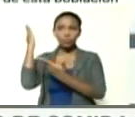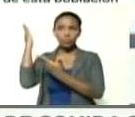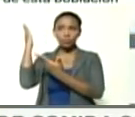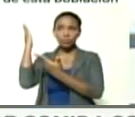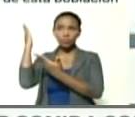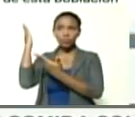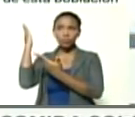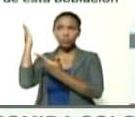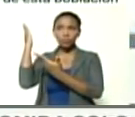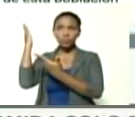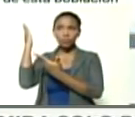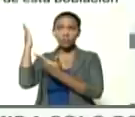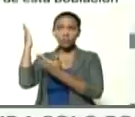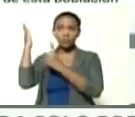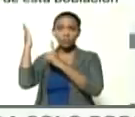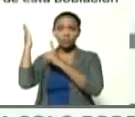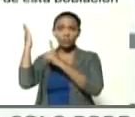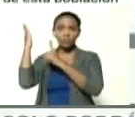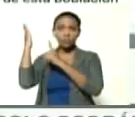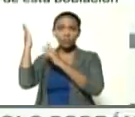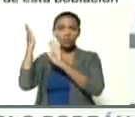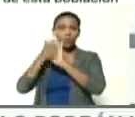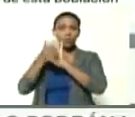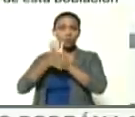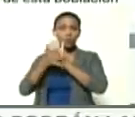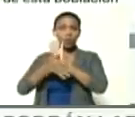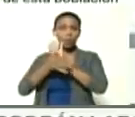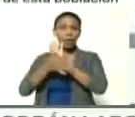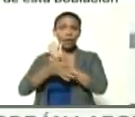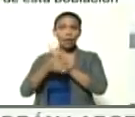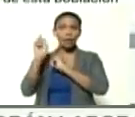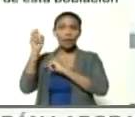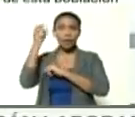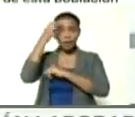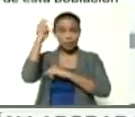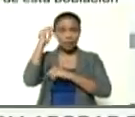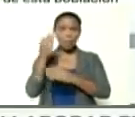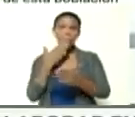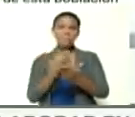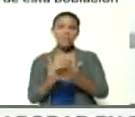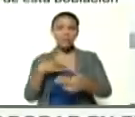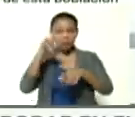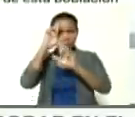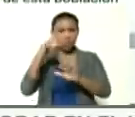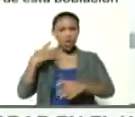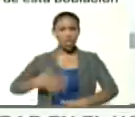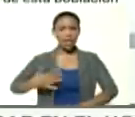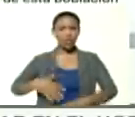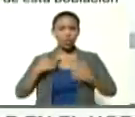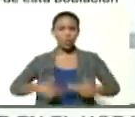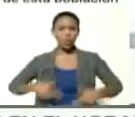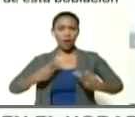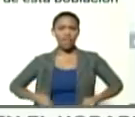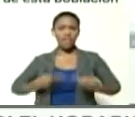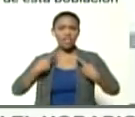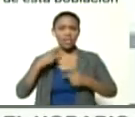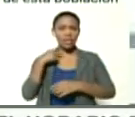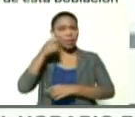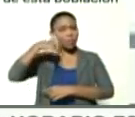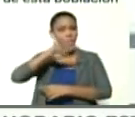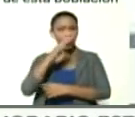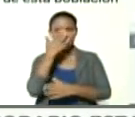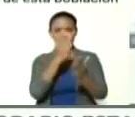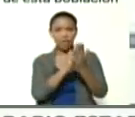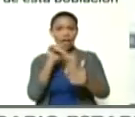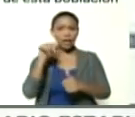Aquí los tengo yo, ahí están. Cancillería Colombia exige respeto por los derechos humanos y la vida de la población civil en la frontera